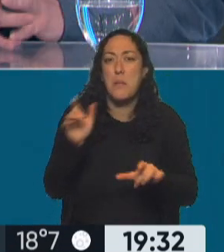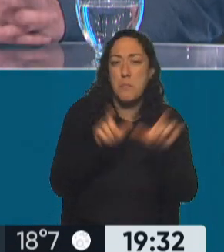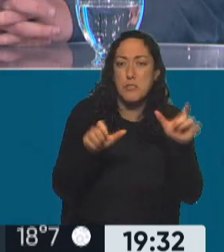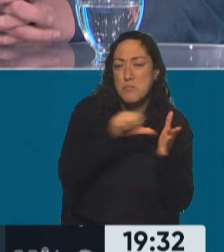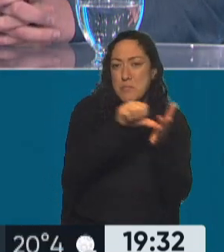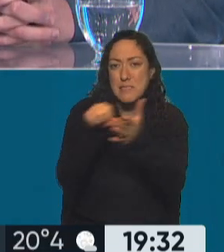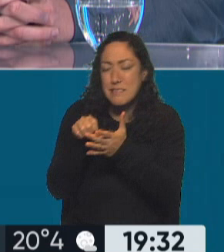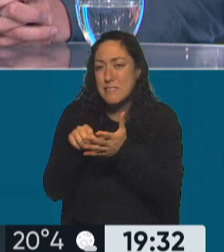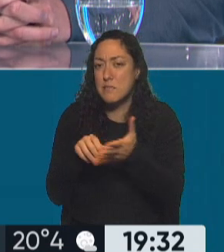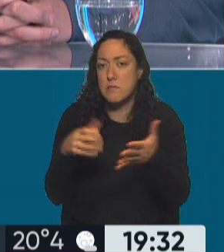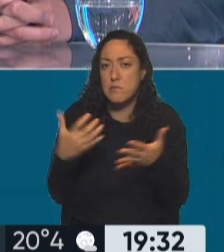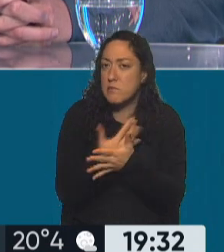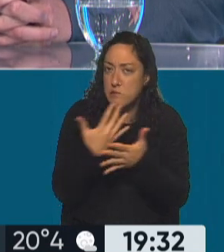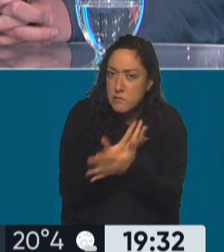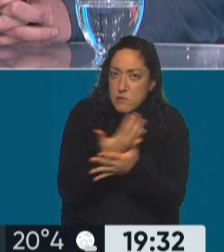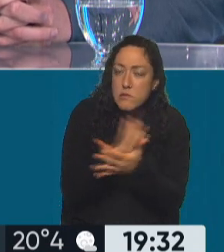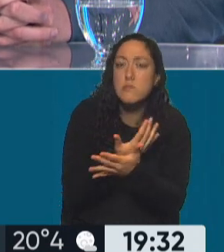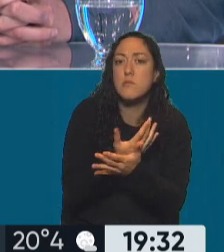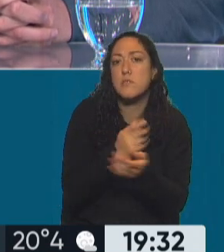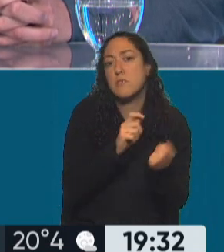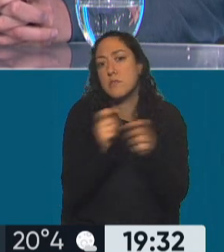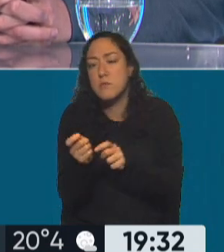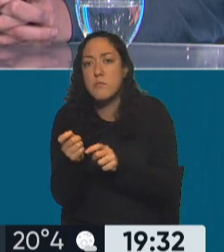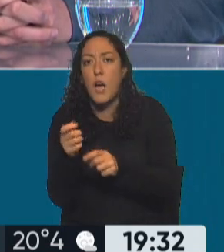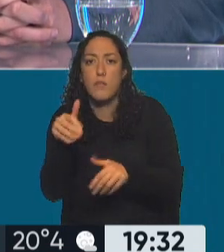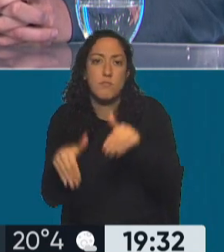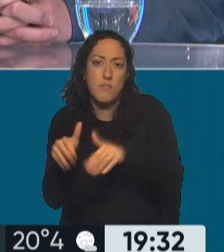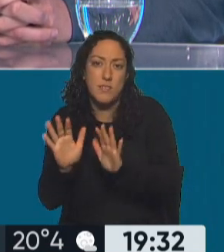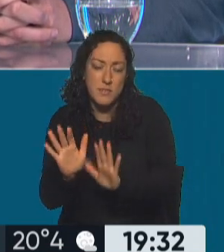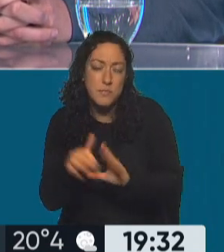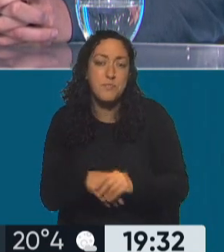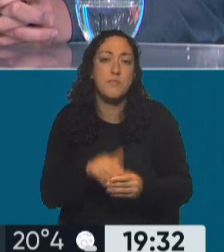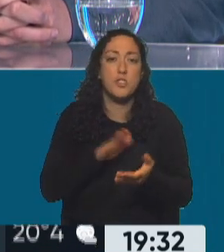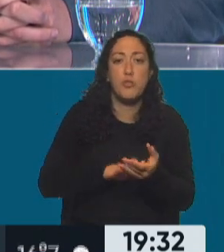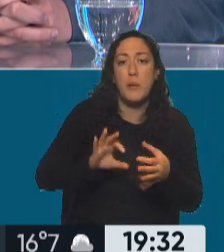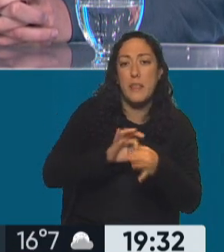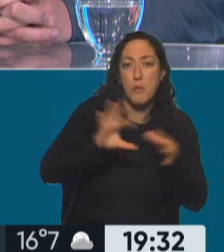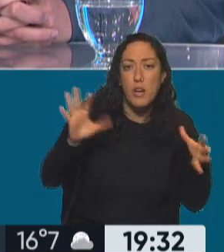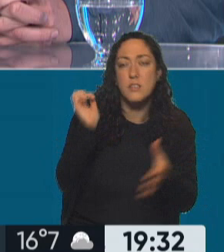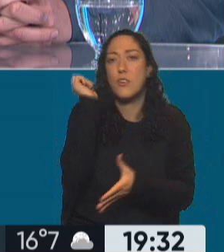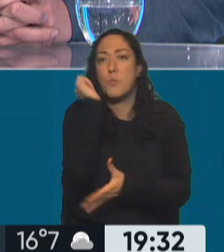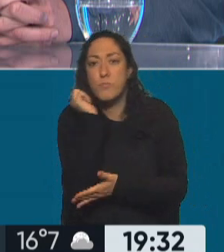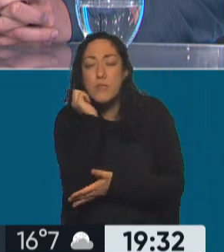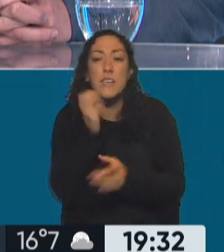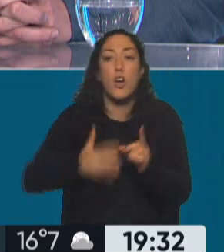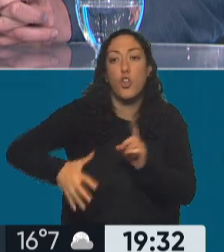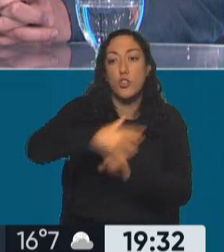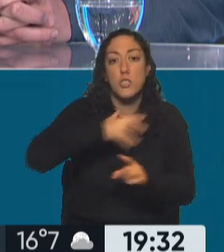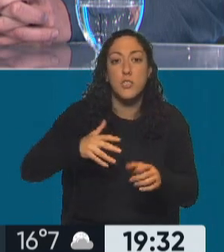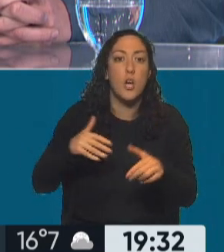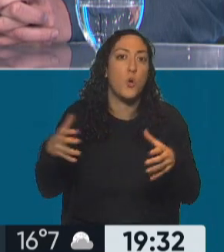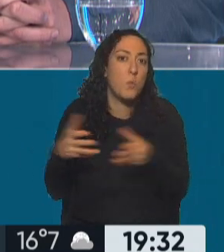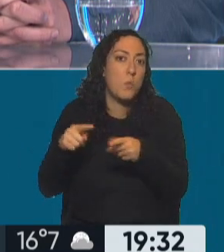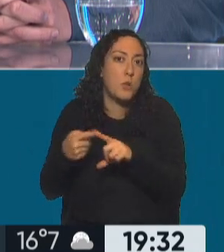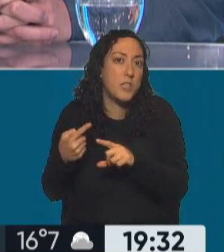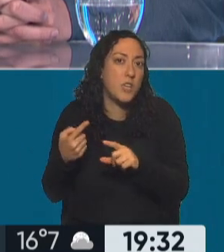países occidentales con el estado de cosas, con la política, con la democracia, y con un contexto que, insisto, estas derechas aprovechan,